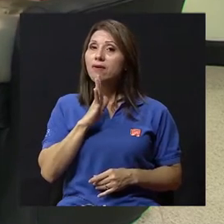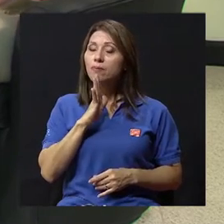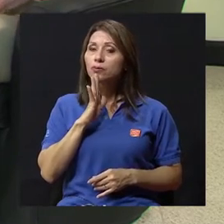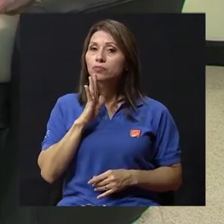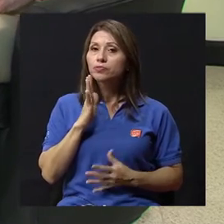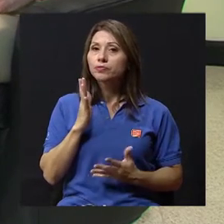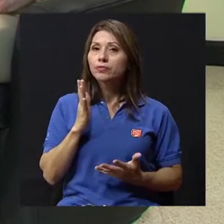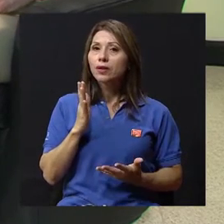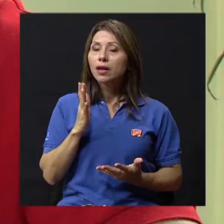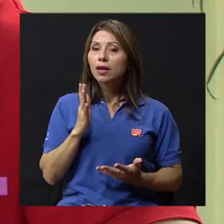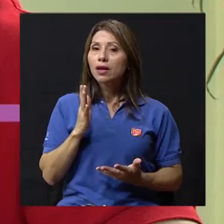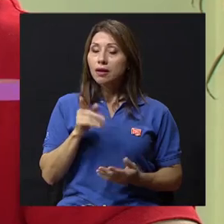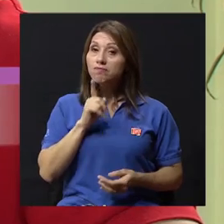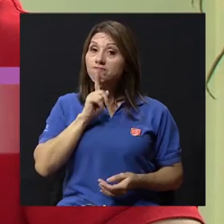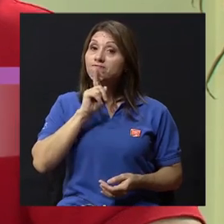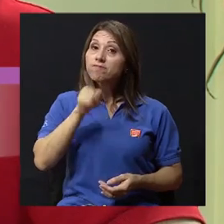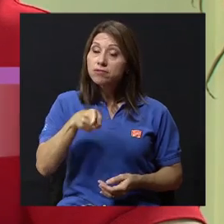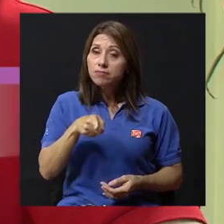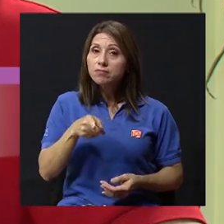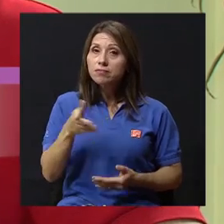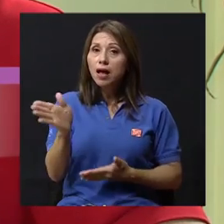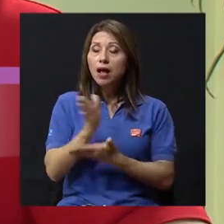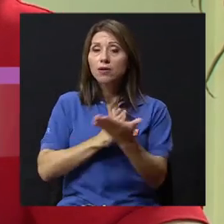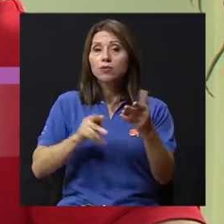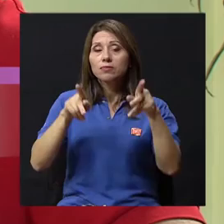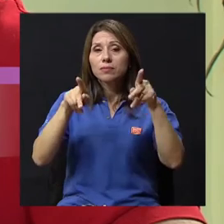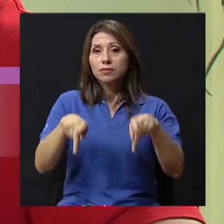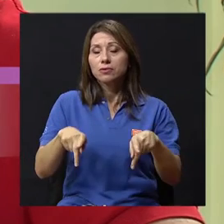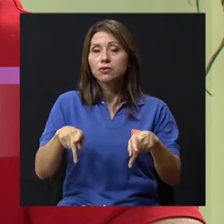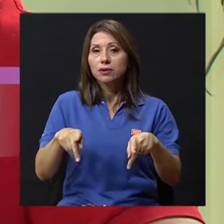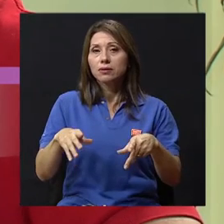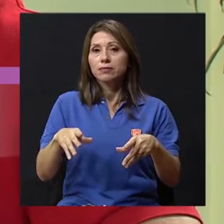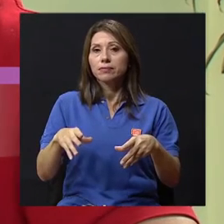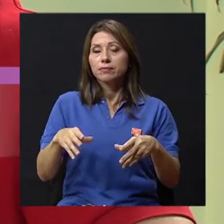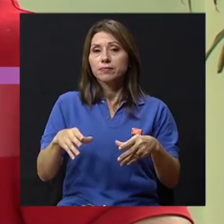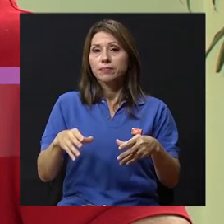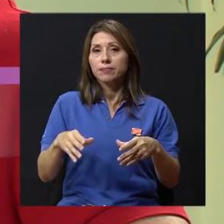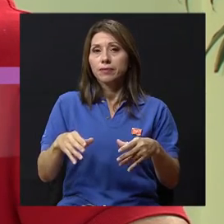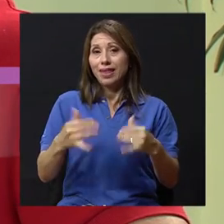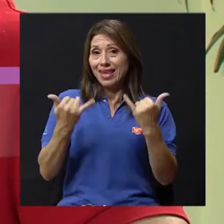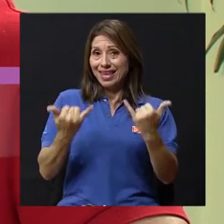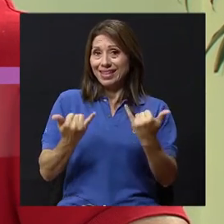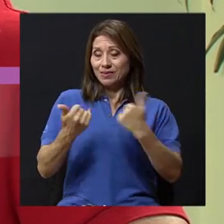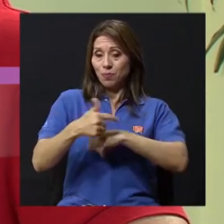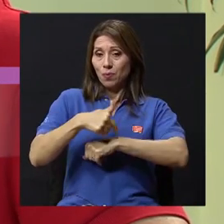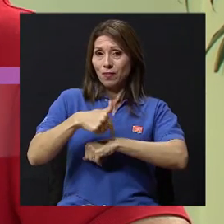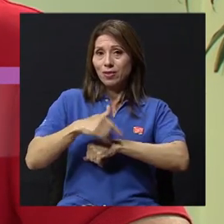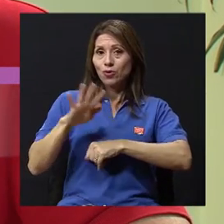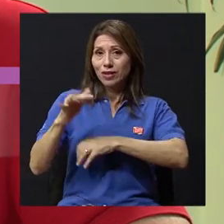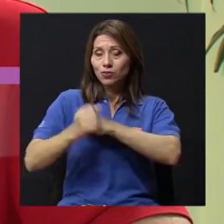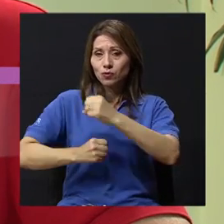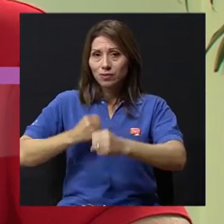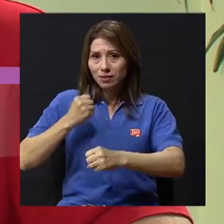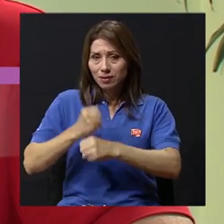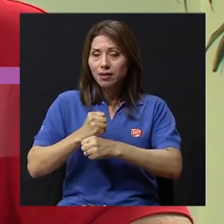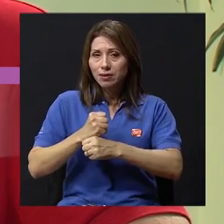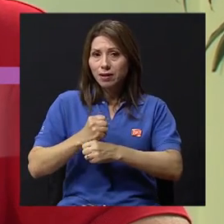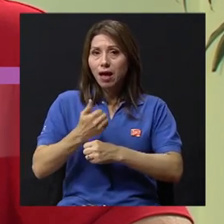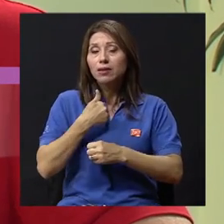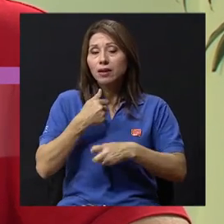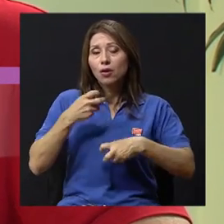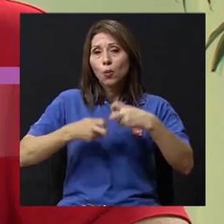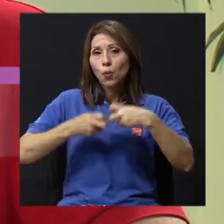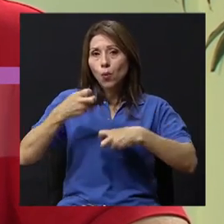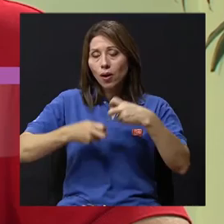nos comentaba de que efectivamente hay personas que en este periodo de la andropausia incluso han tenido hasta